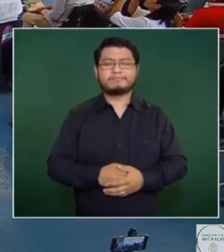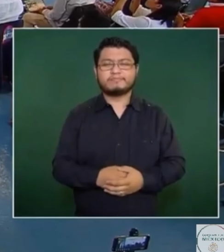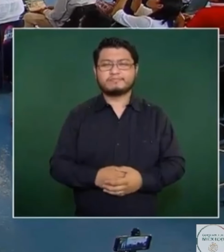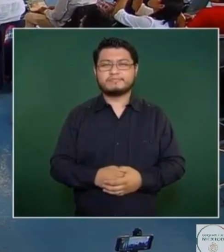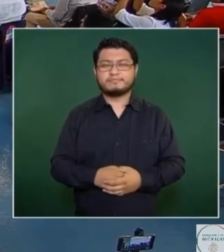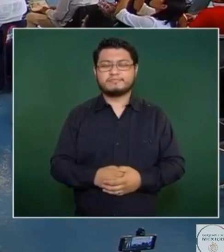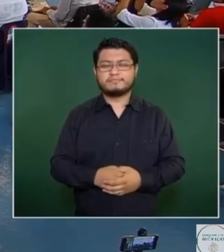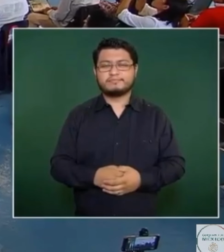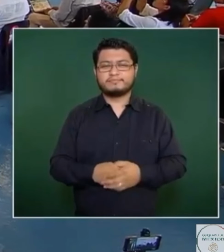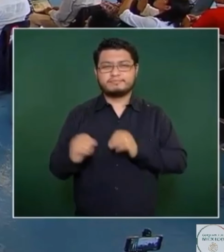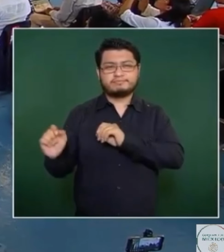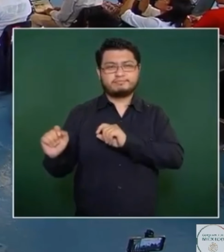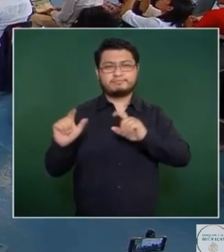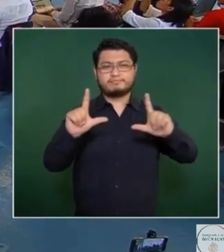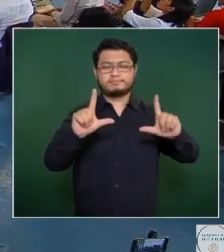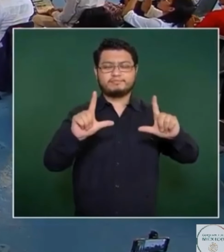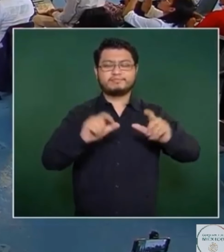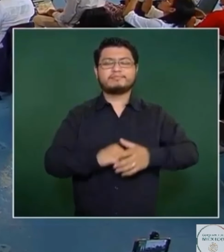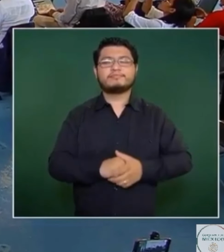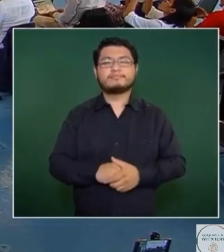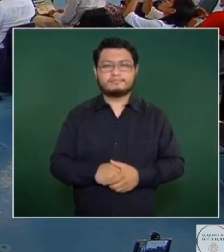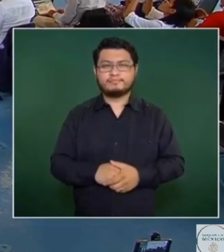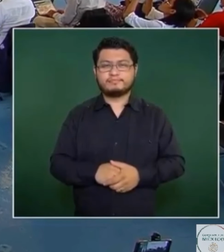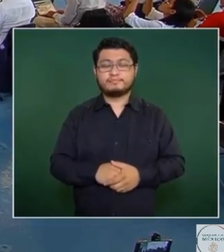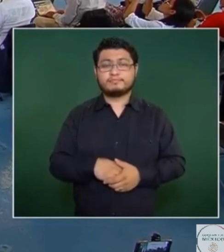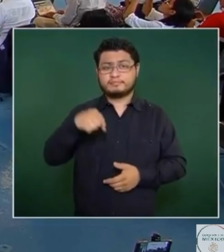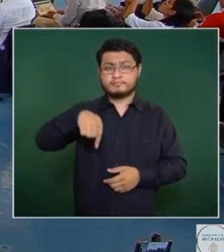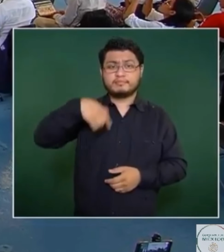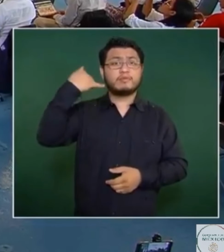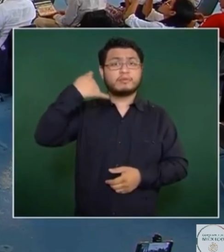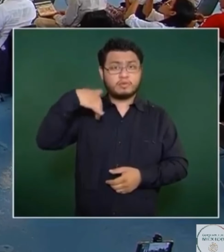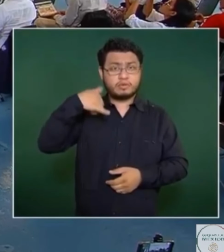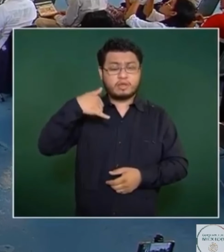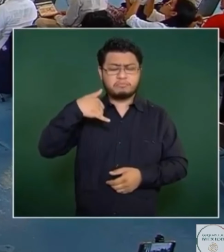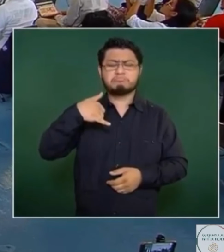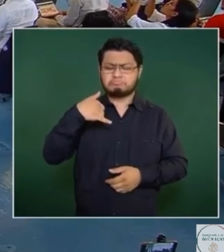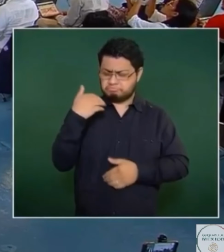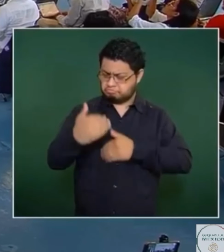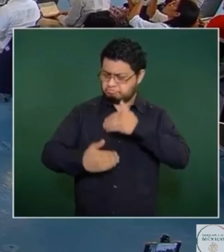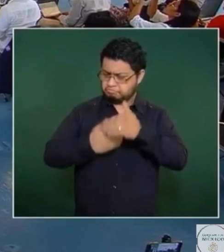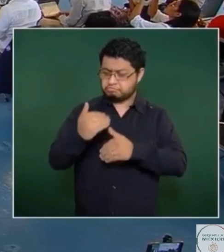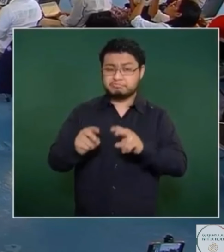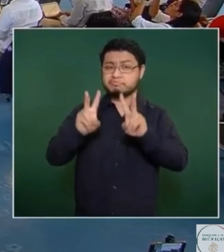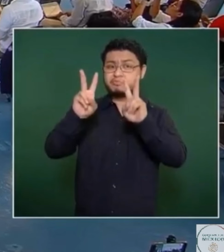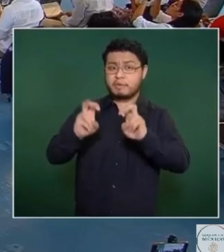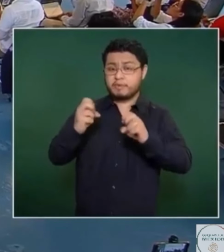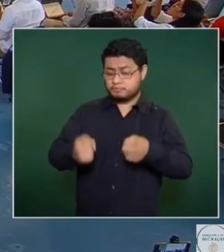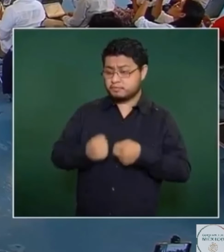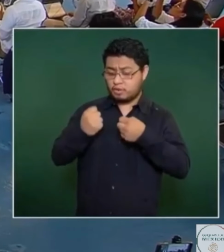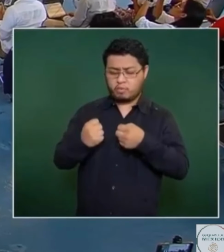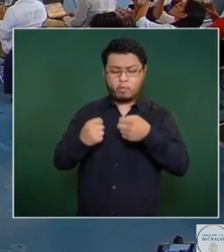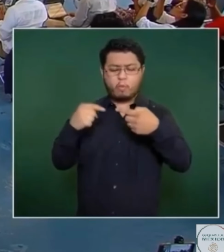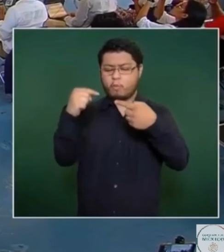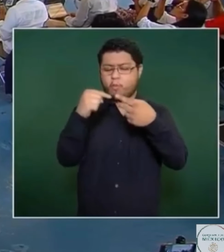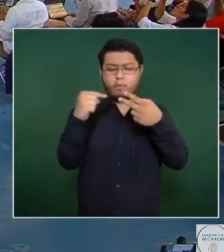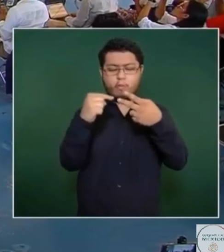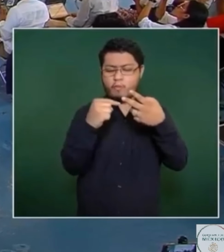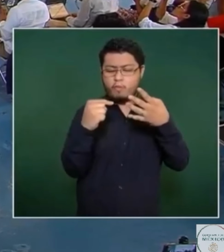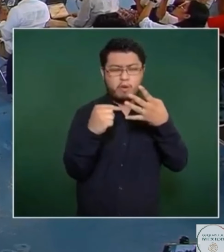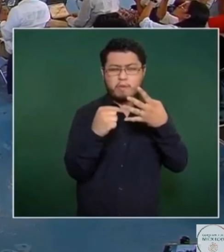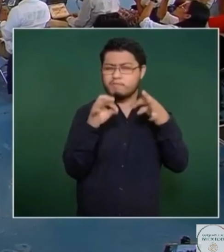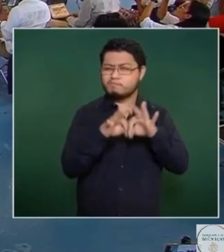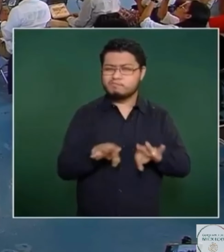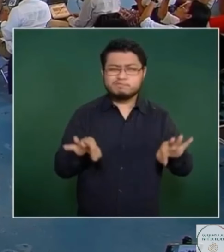Siguiente, por favor. Sí, en Yucatán hemos basado nuestra estrategia de seguridad en cuatro pilares principales.